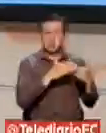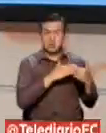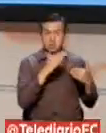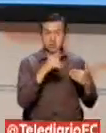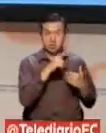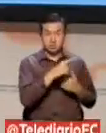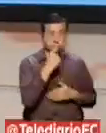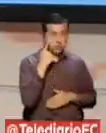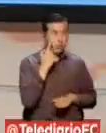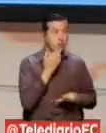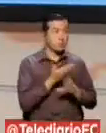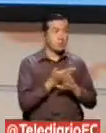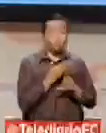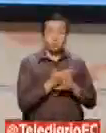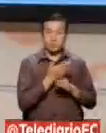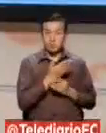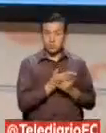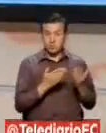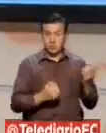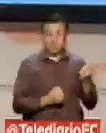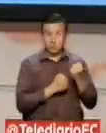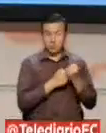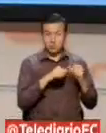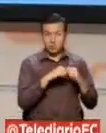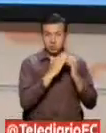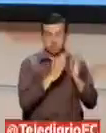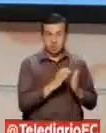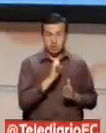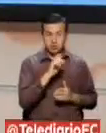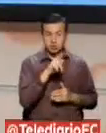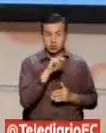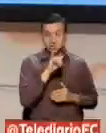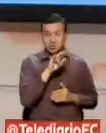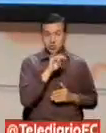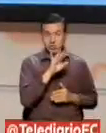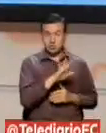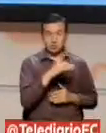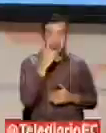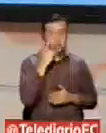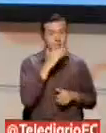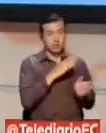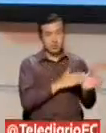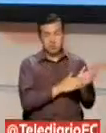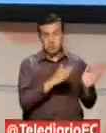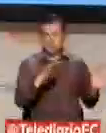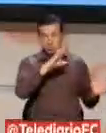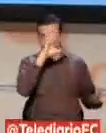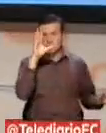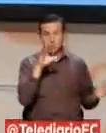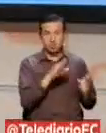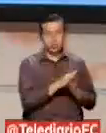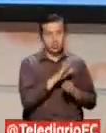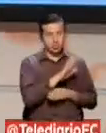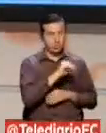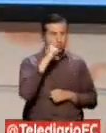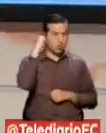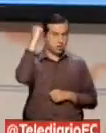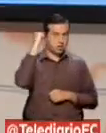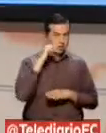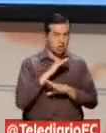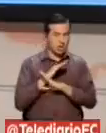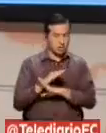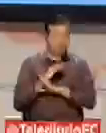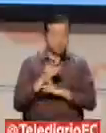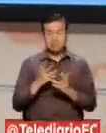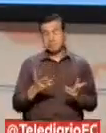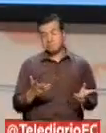se presenten pruebas de descargo a favor del asambleísta Espín, de alguna manera para garantizar absolutamente su derecho de defensa.